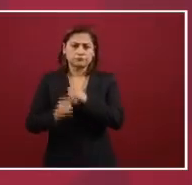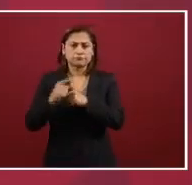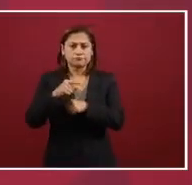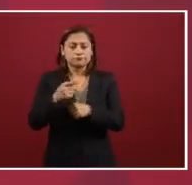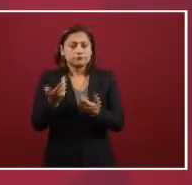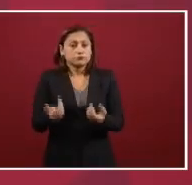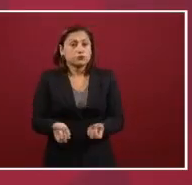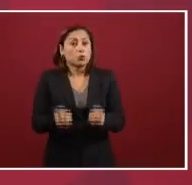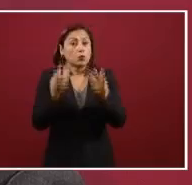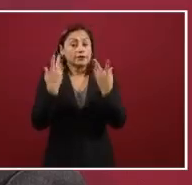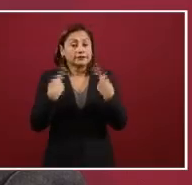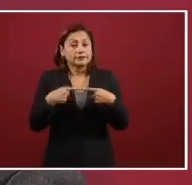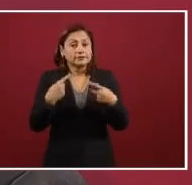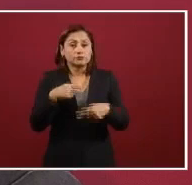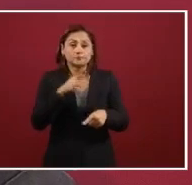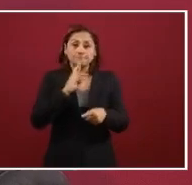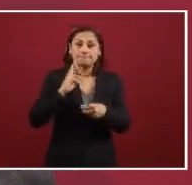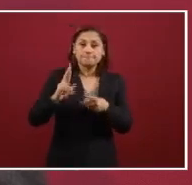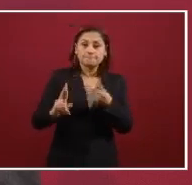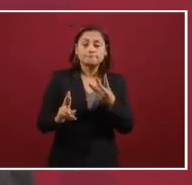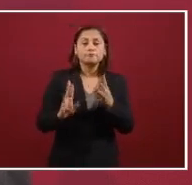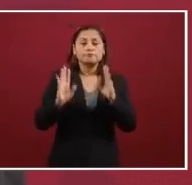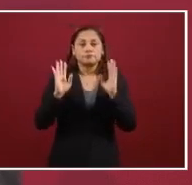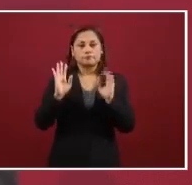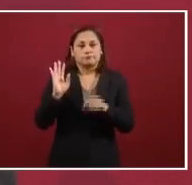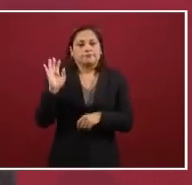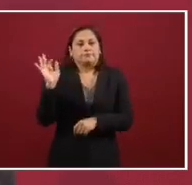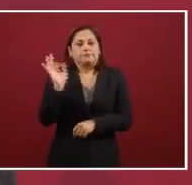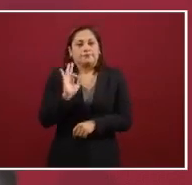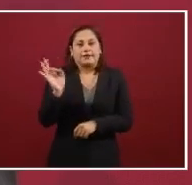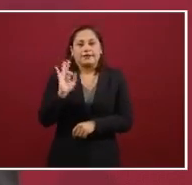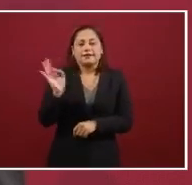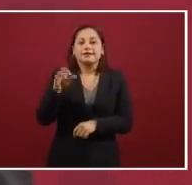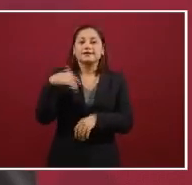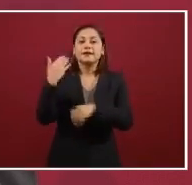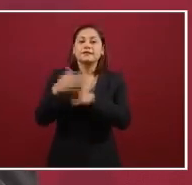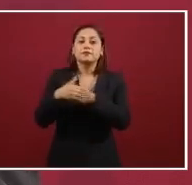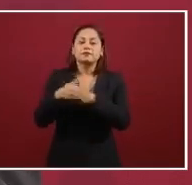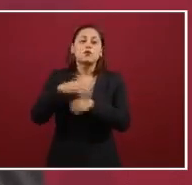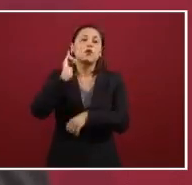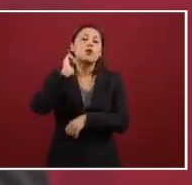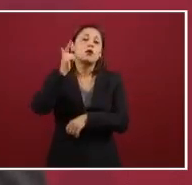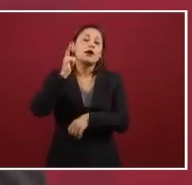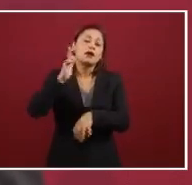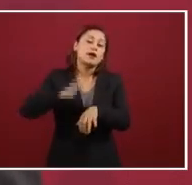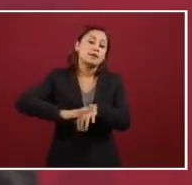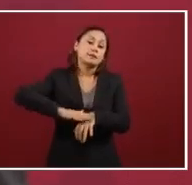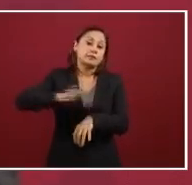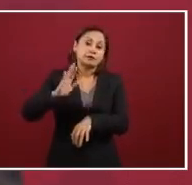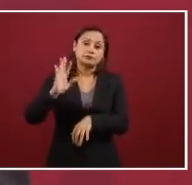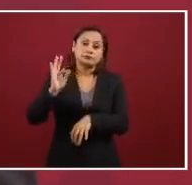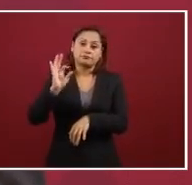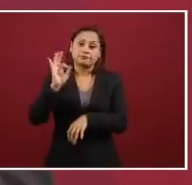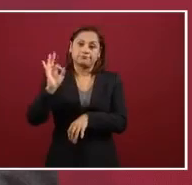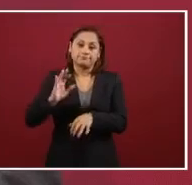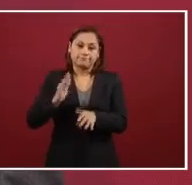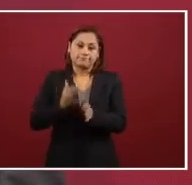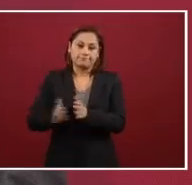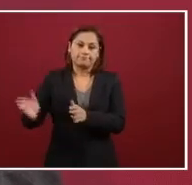que esperaríamos, que esté en torno al 40%. Eso será parte de la evaluación que también debe presentarse. Es uno de los